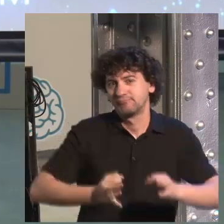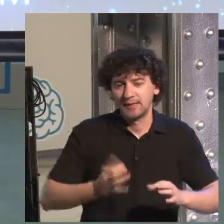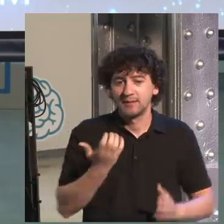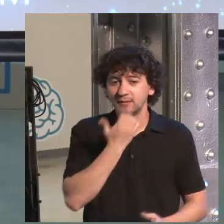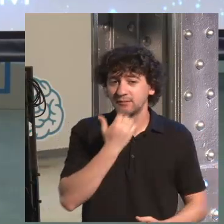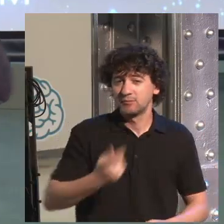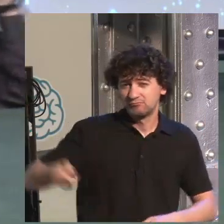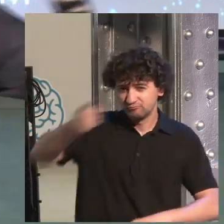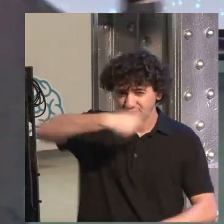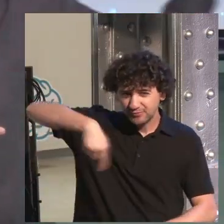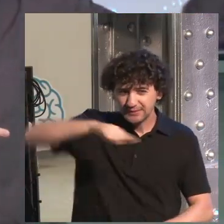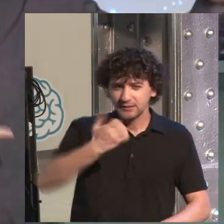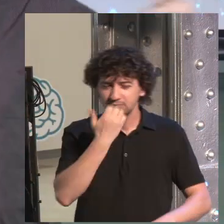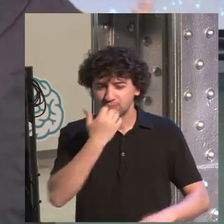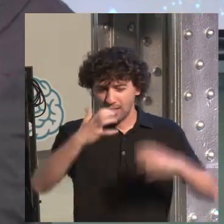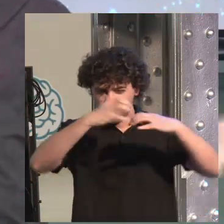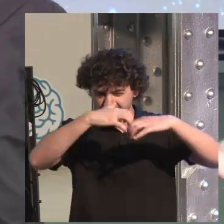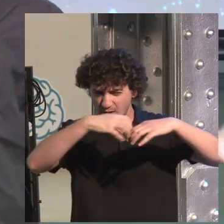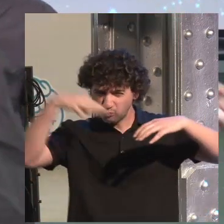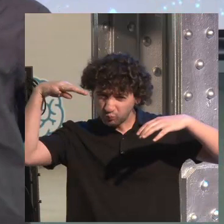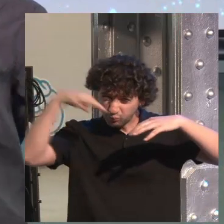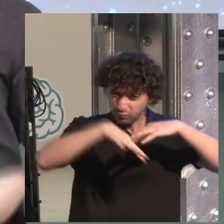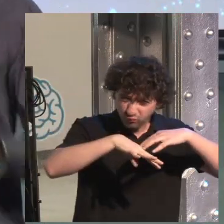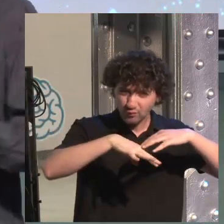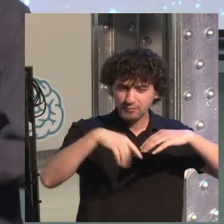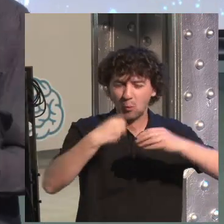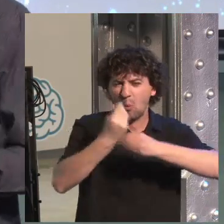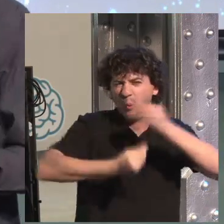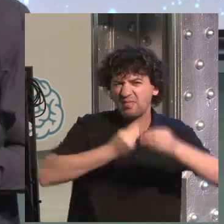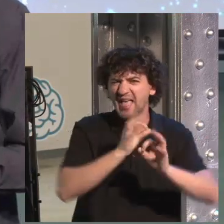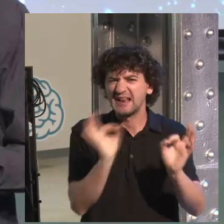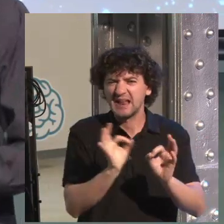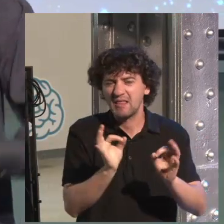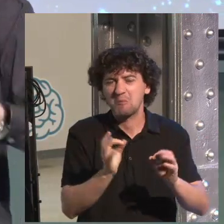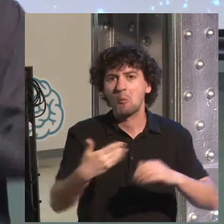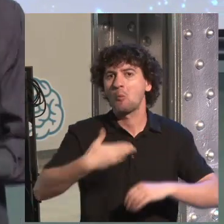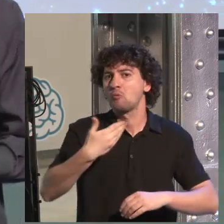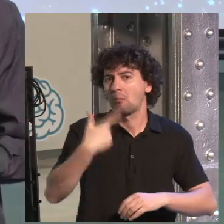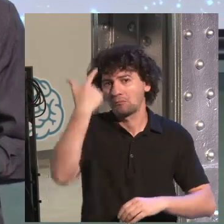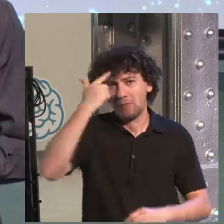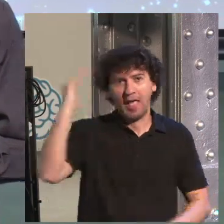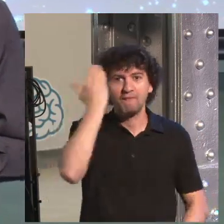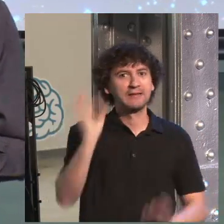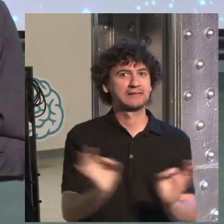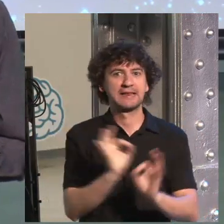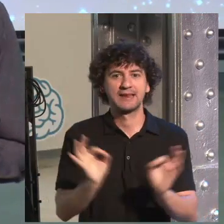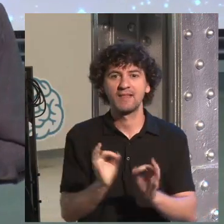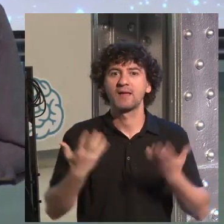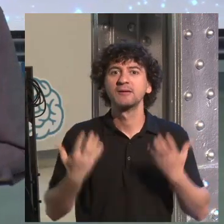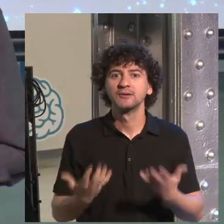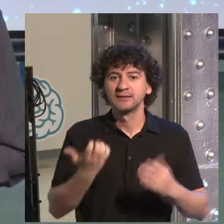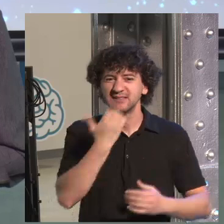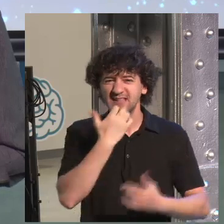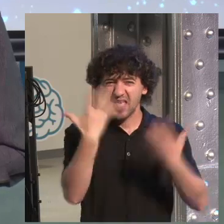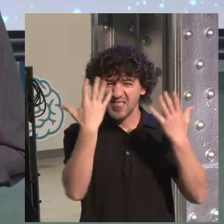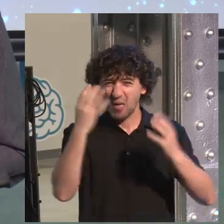la bala atravesara tejido cerebral que no estuvierais utilizando y no pasaría nada. Así que ya veis de entrada que esto de que solo utilizáis